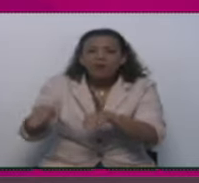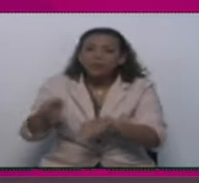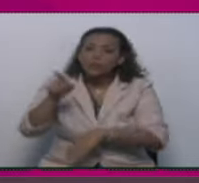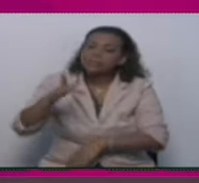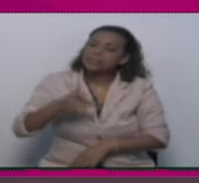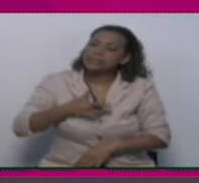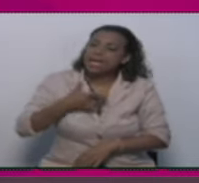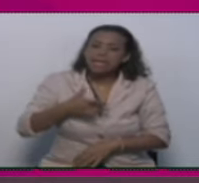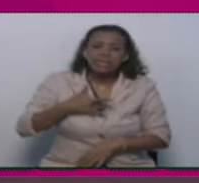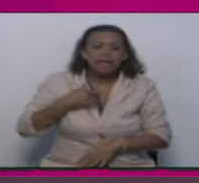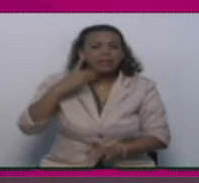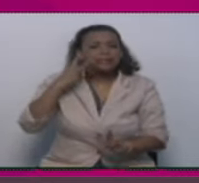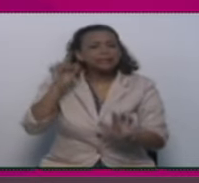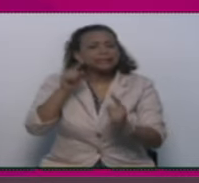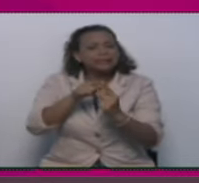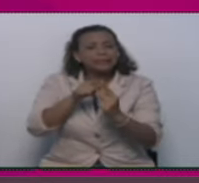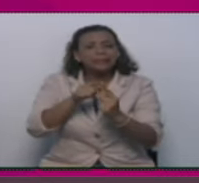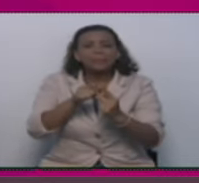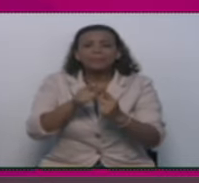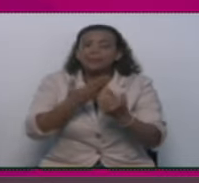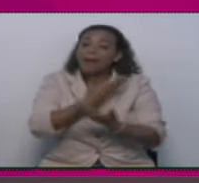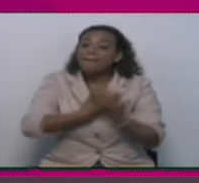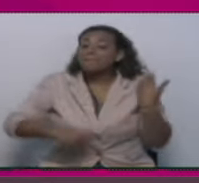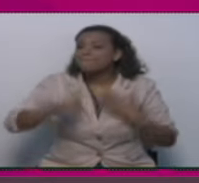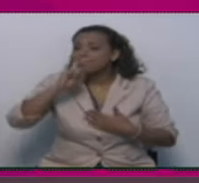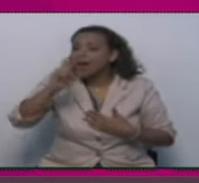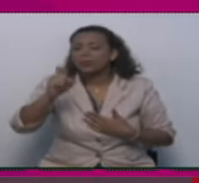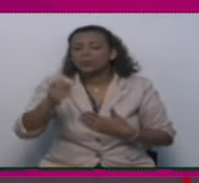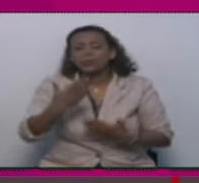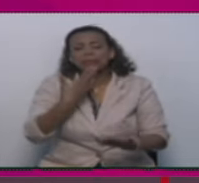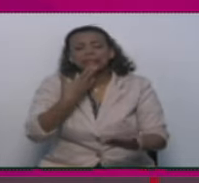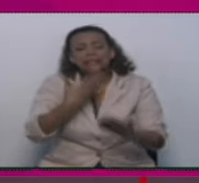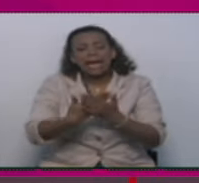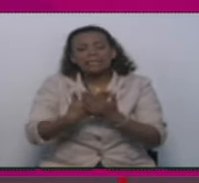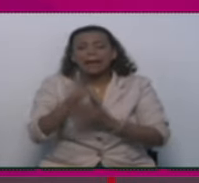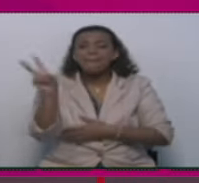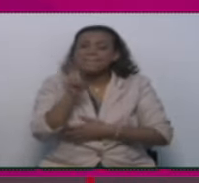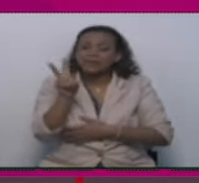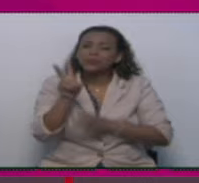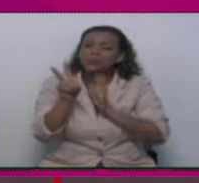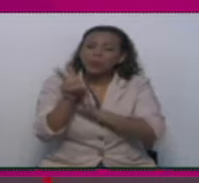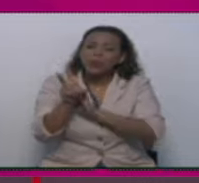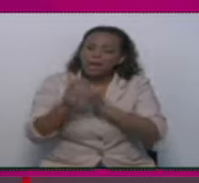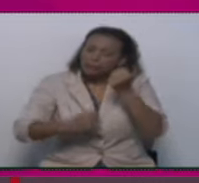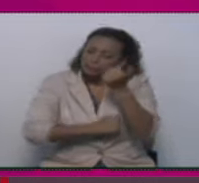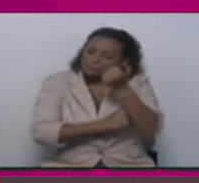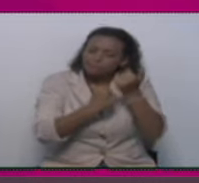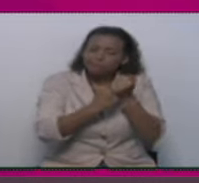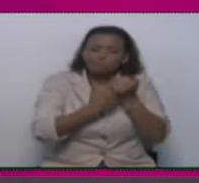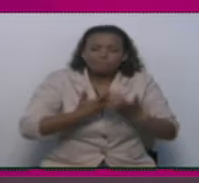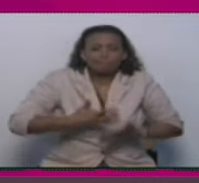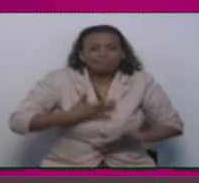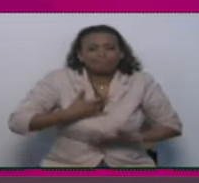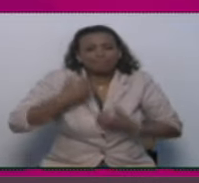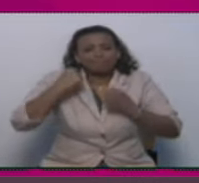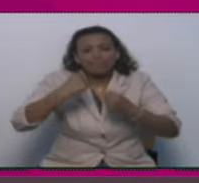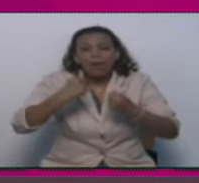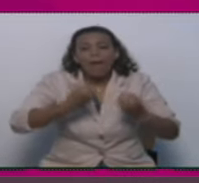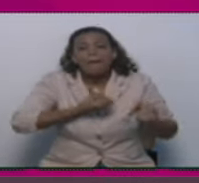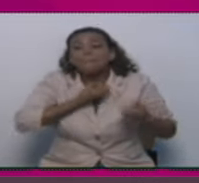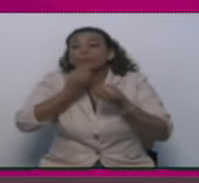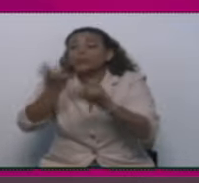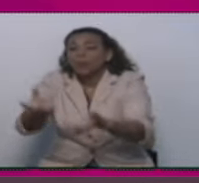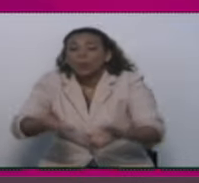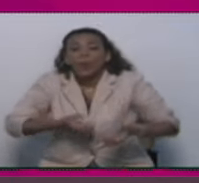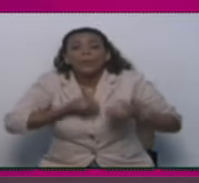siente directamente al presidente Nicolás Maduro, a Venezuela, al pueblo venezolano, que está mandando